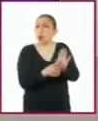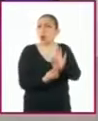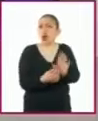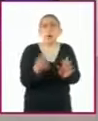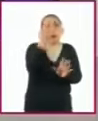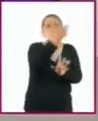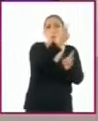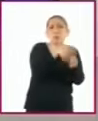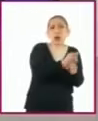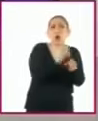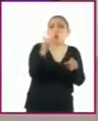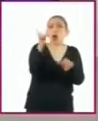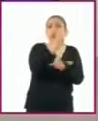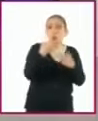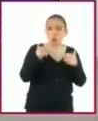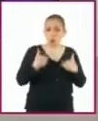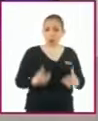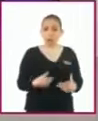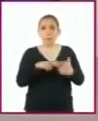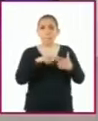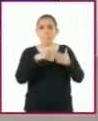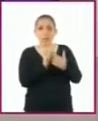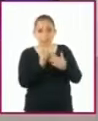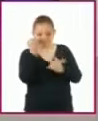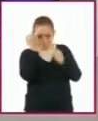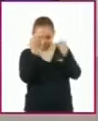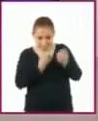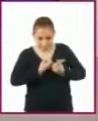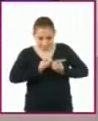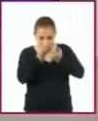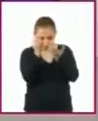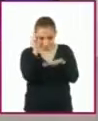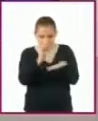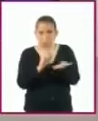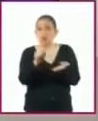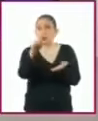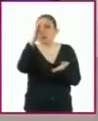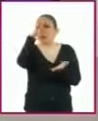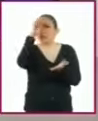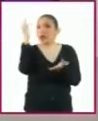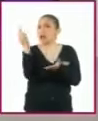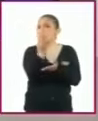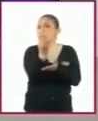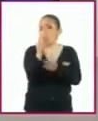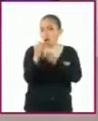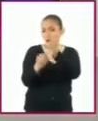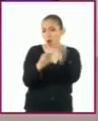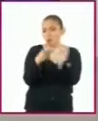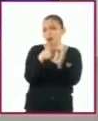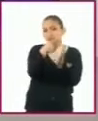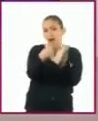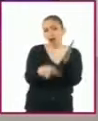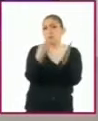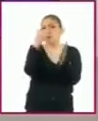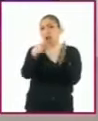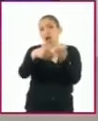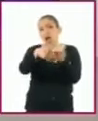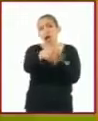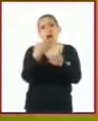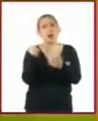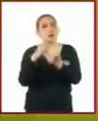qué momento el ser humano comenzó a darle forma a la expresión? ¿Qué piensan que necesita una obra artística para trascender en el